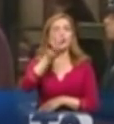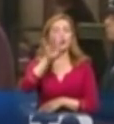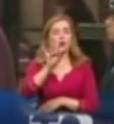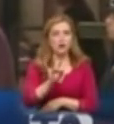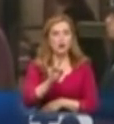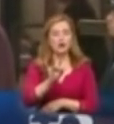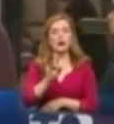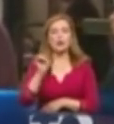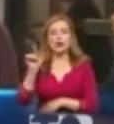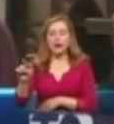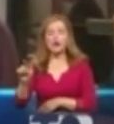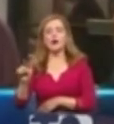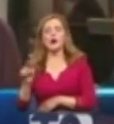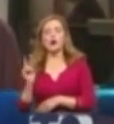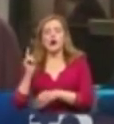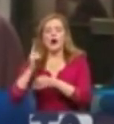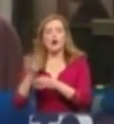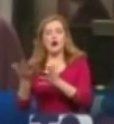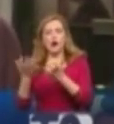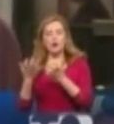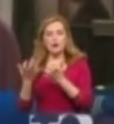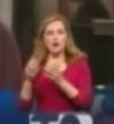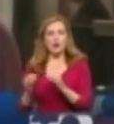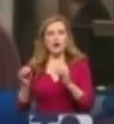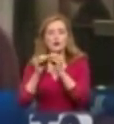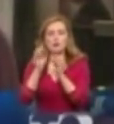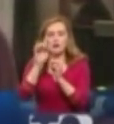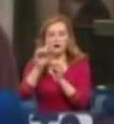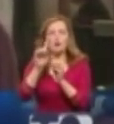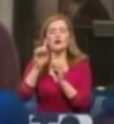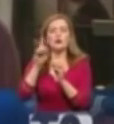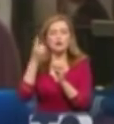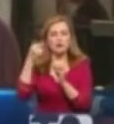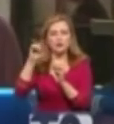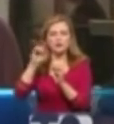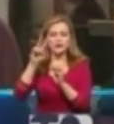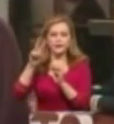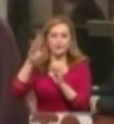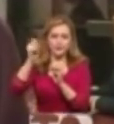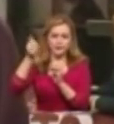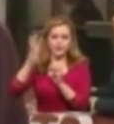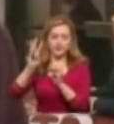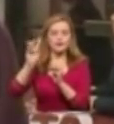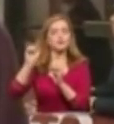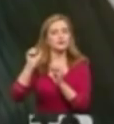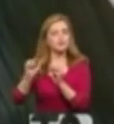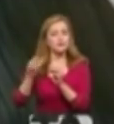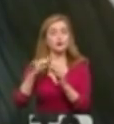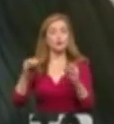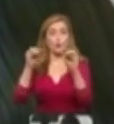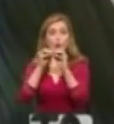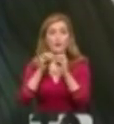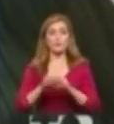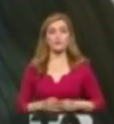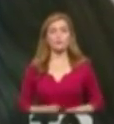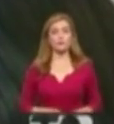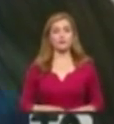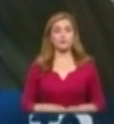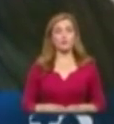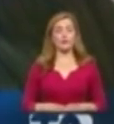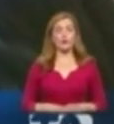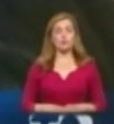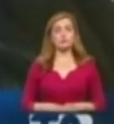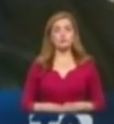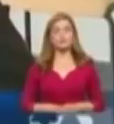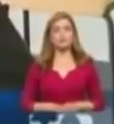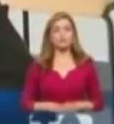23.279.828 y lo que se pretendía es 1.216.000 adicionales. Que se le aumente. Que se genere un incremento. Según Andrea González,